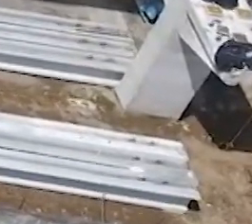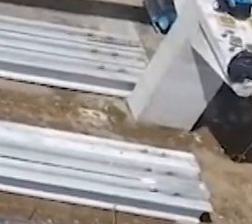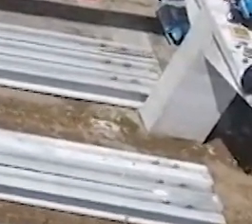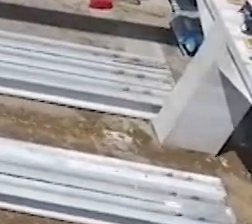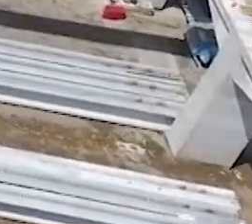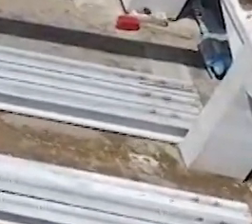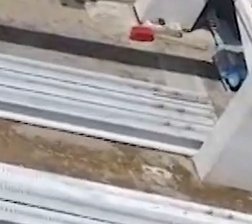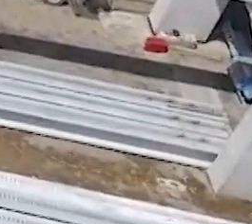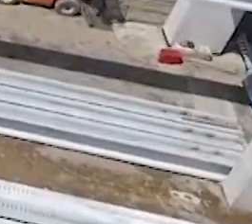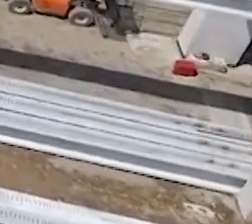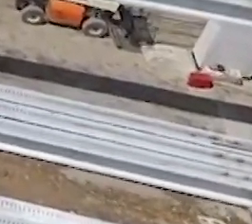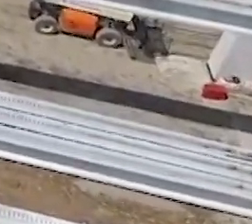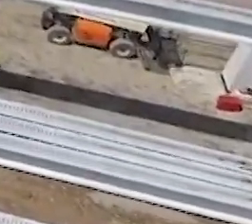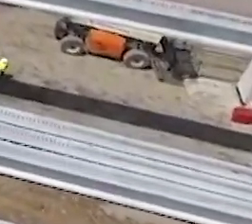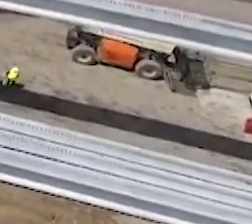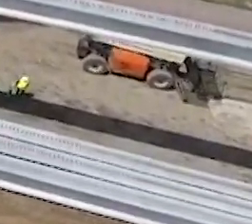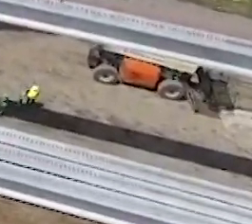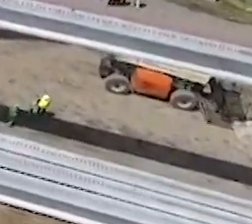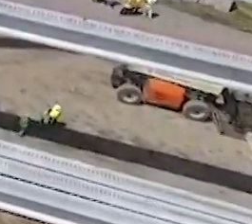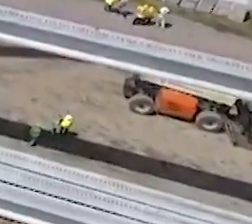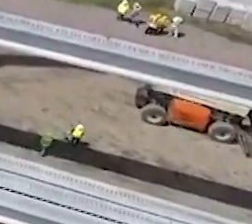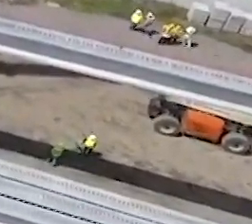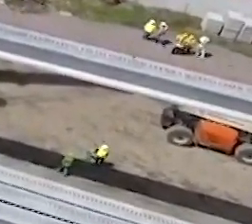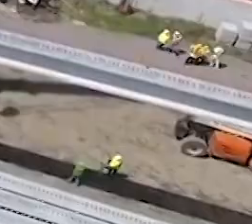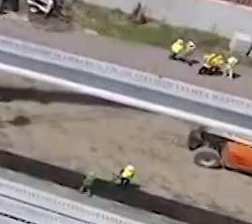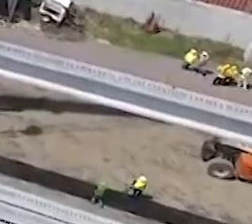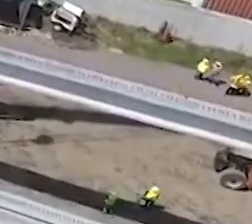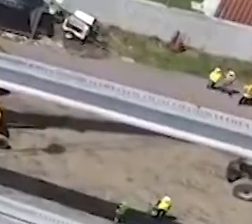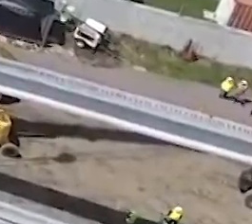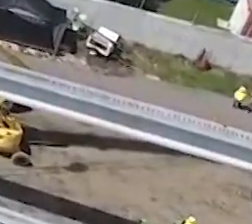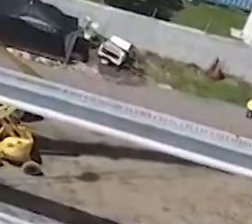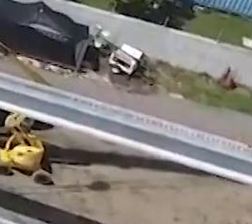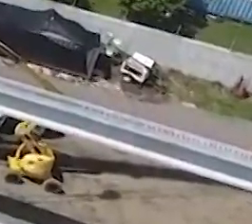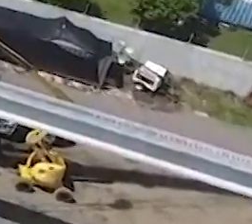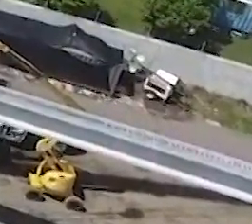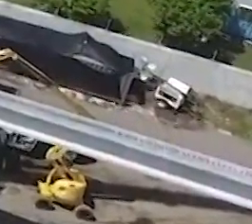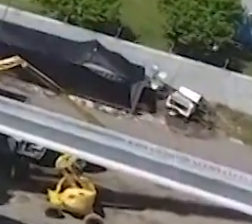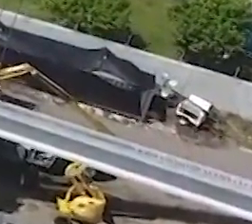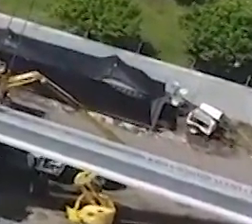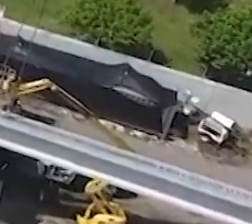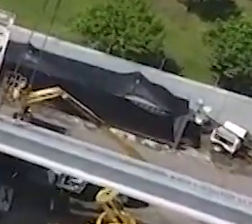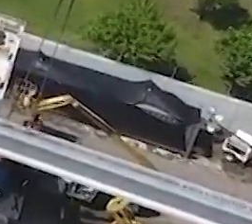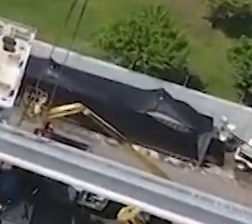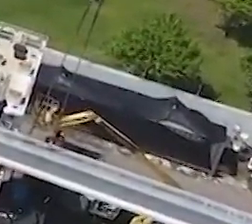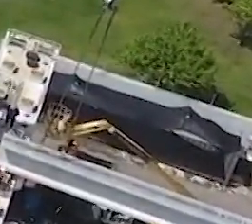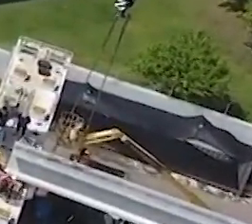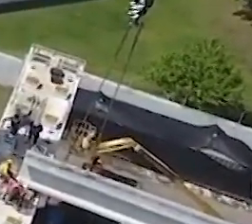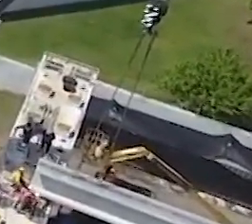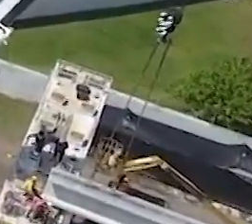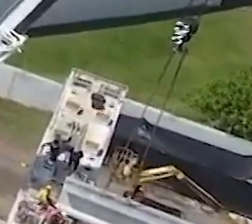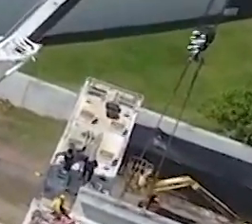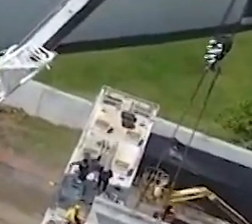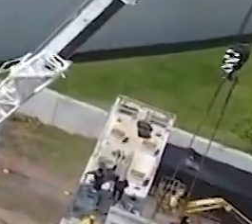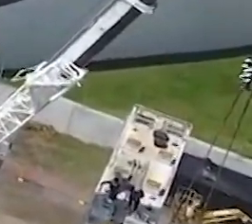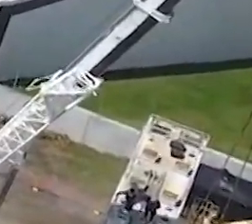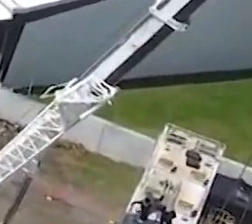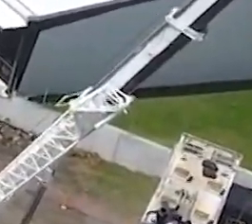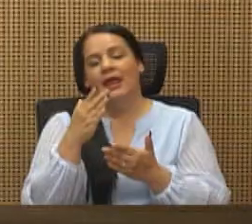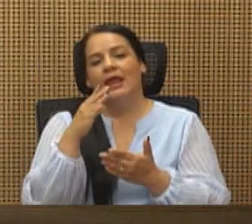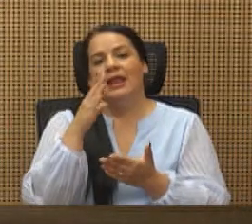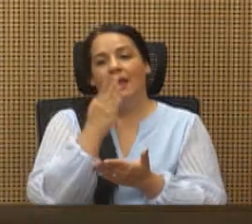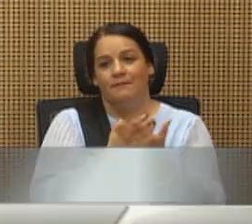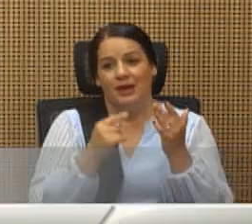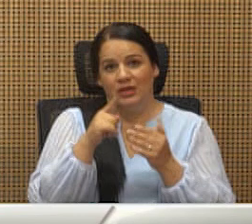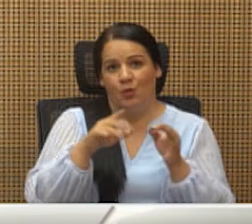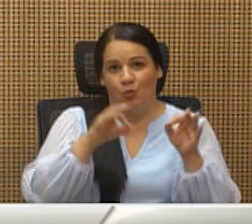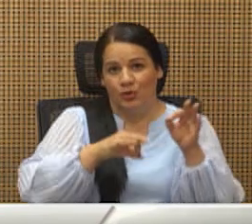ambiental el diputado Jonathan Acuña al frente amplio manifestó que el Sistema Nacional de inversiones no es una novedad en el marco jurídico